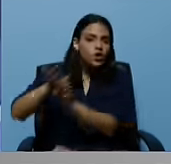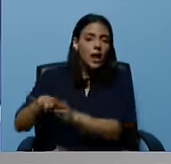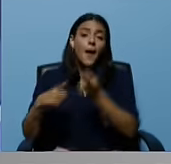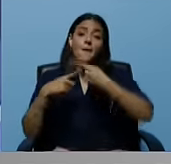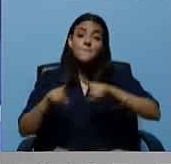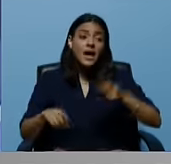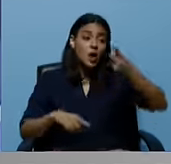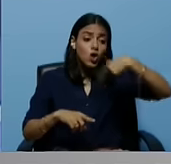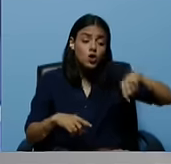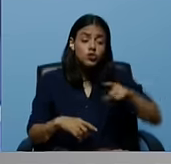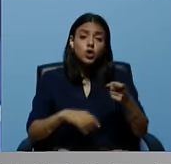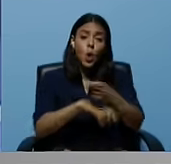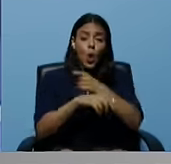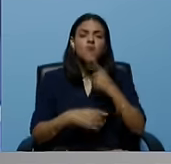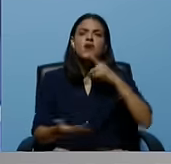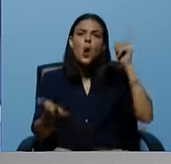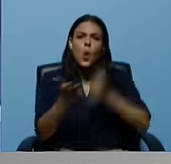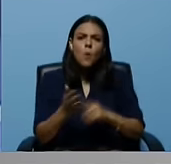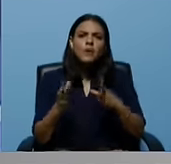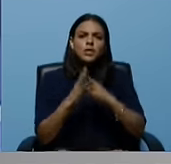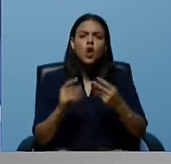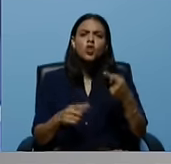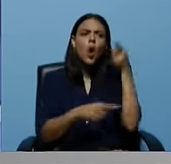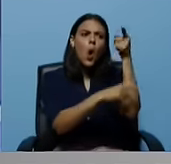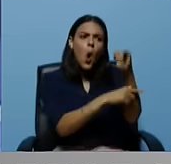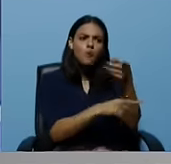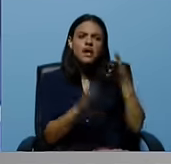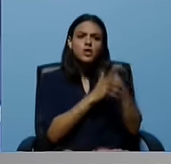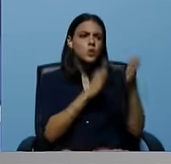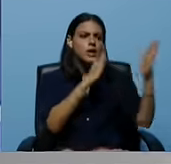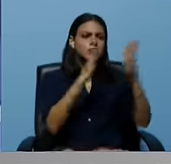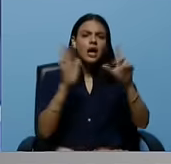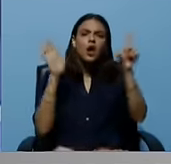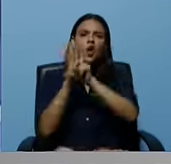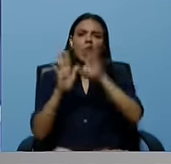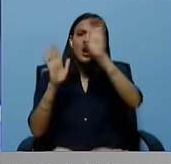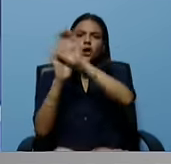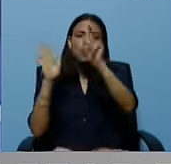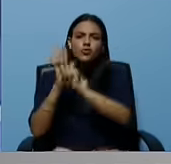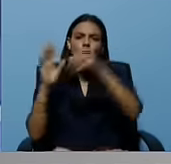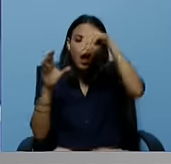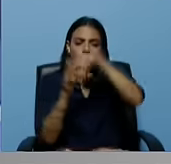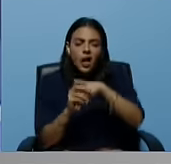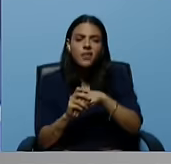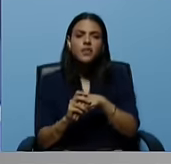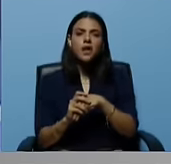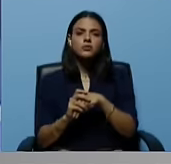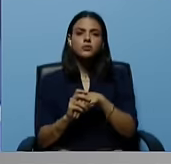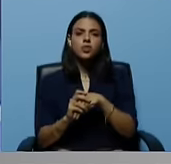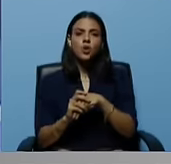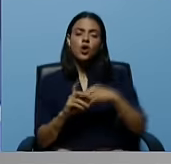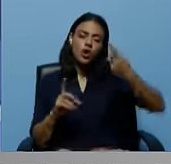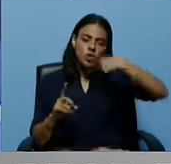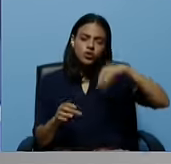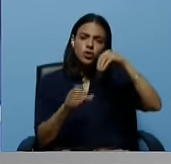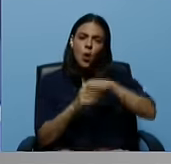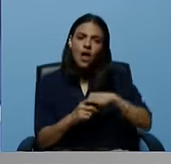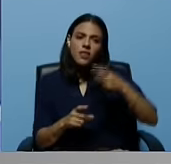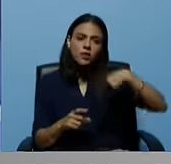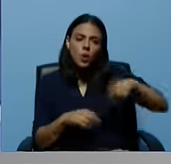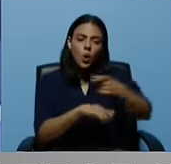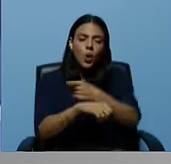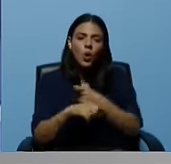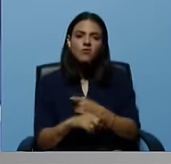cumplido con las obligaciones que le establece la ley, las leyes electorales, la Constitución de la República Bolivariana de